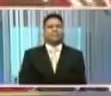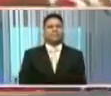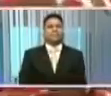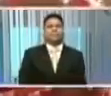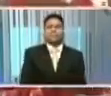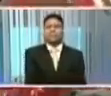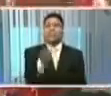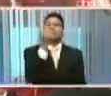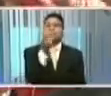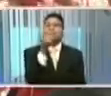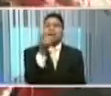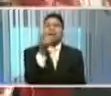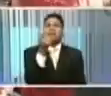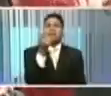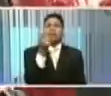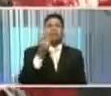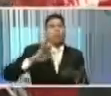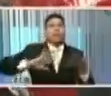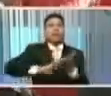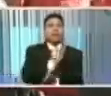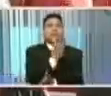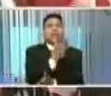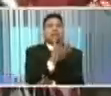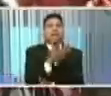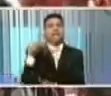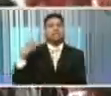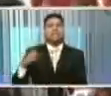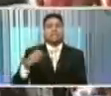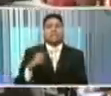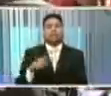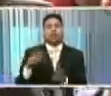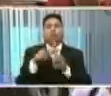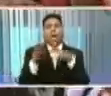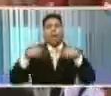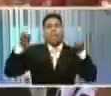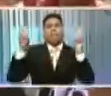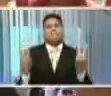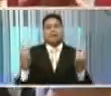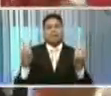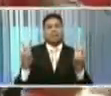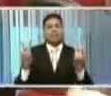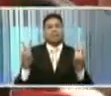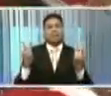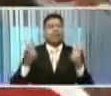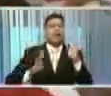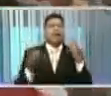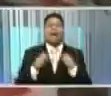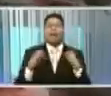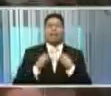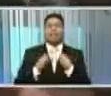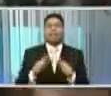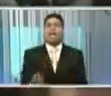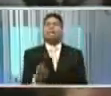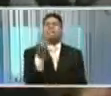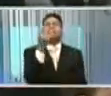Nadie nos va a quitar el derecho a la patria, a la paz, a la prosperidad, a la vida. Nadie.